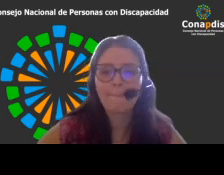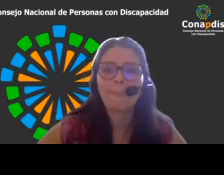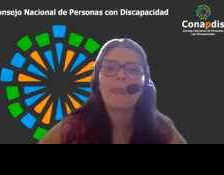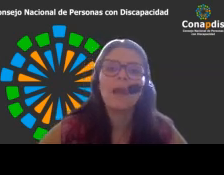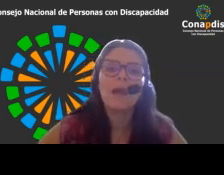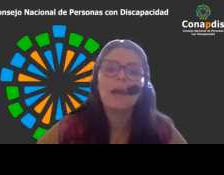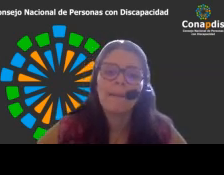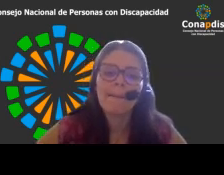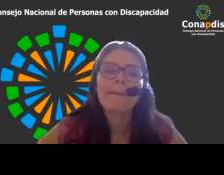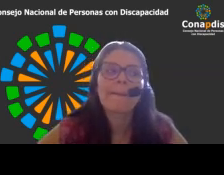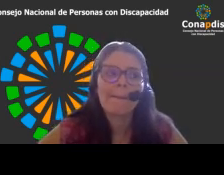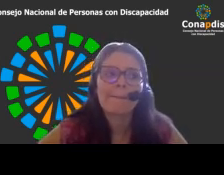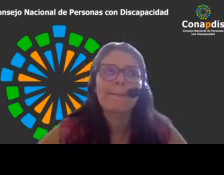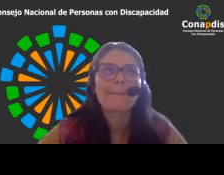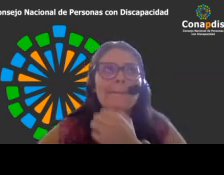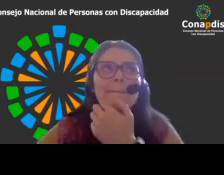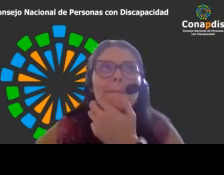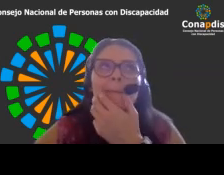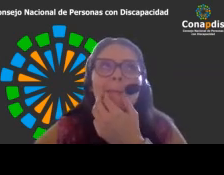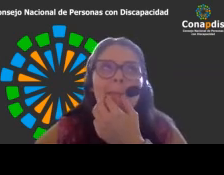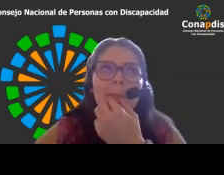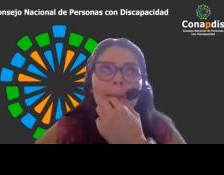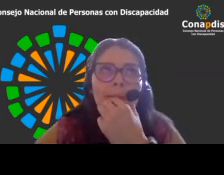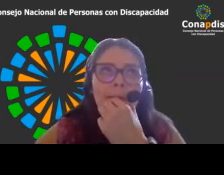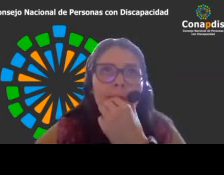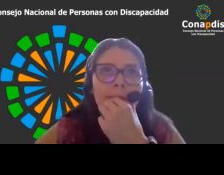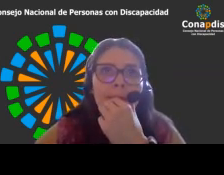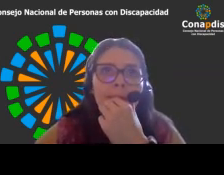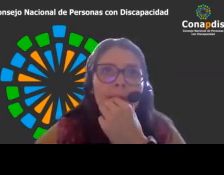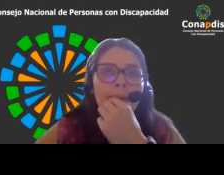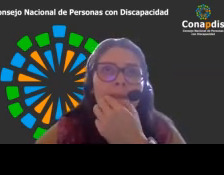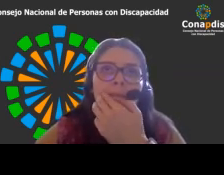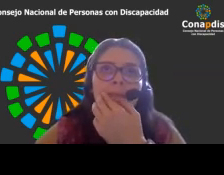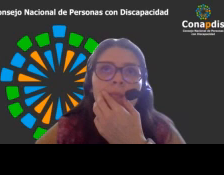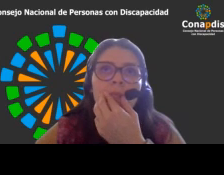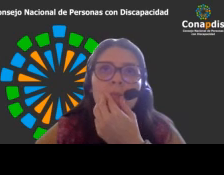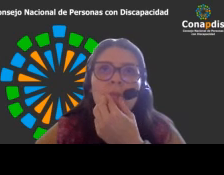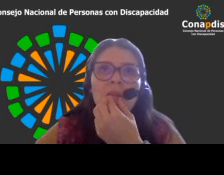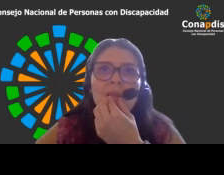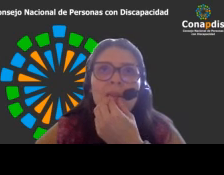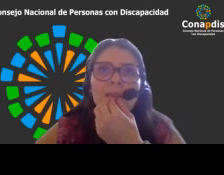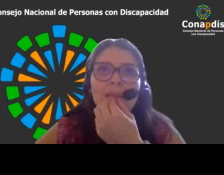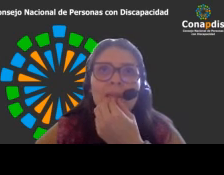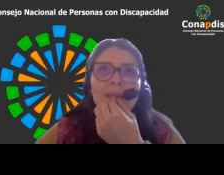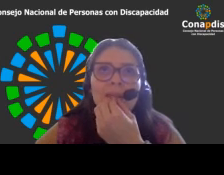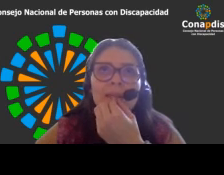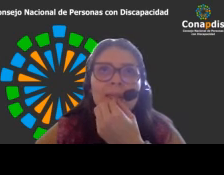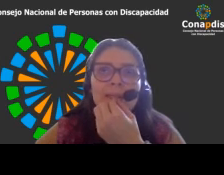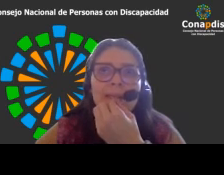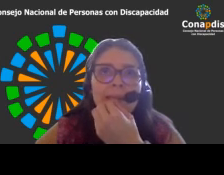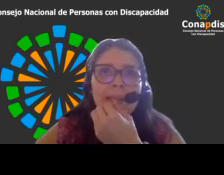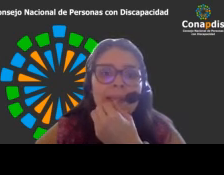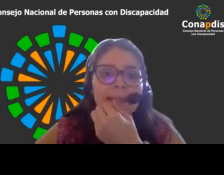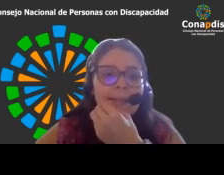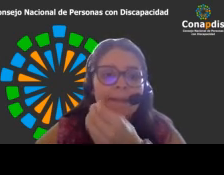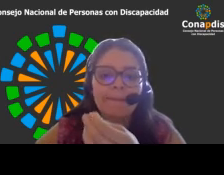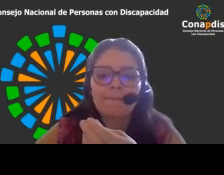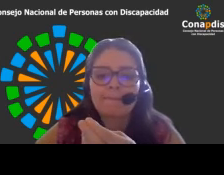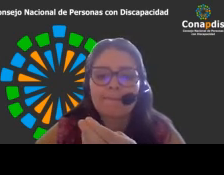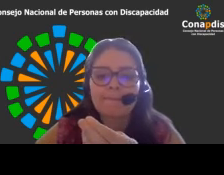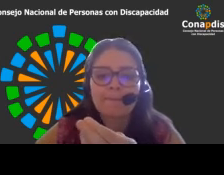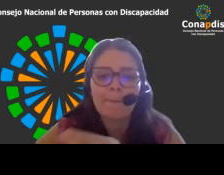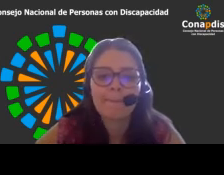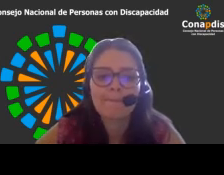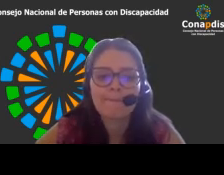porque muchas veces se debe se debe reportar cuánto personal se tiene con discapacidad por ejemplo